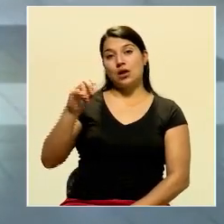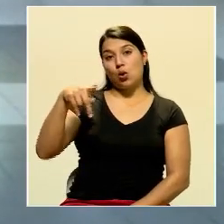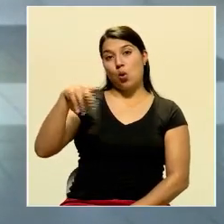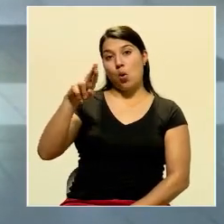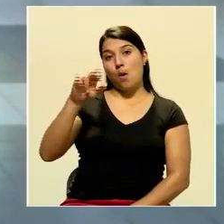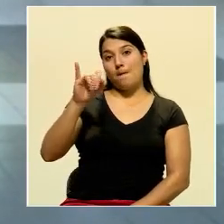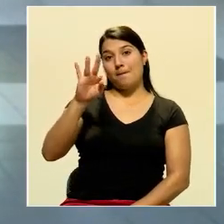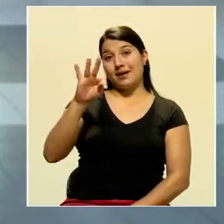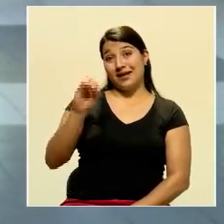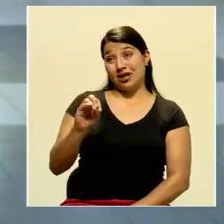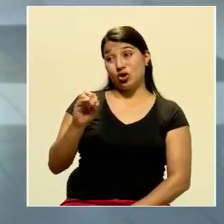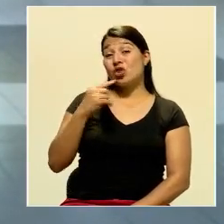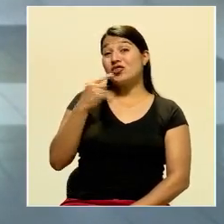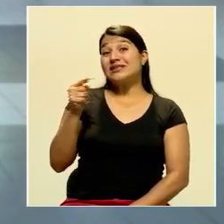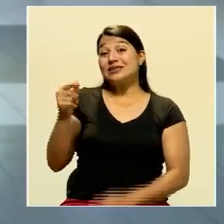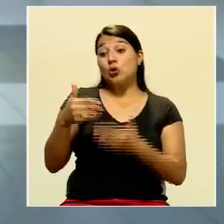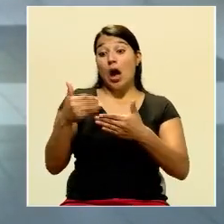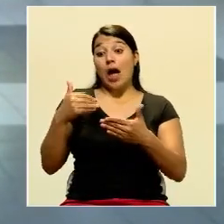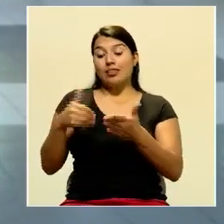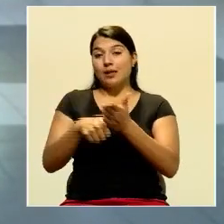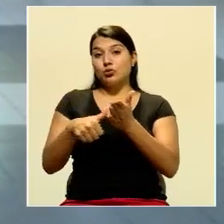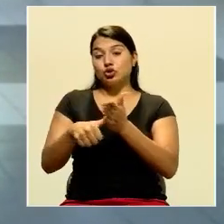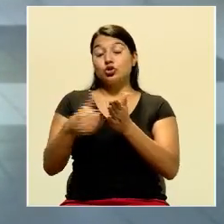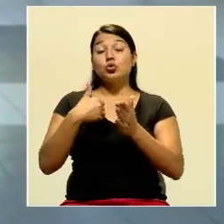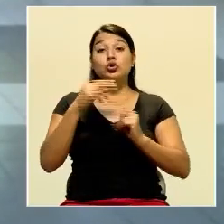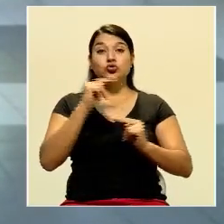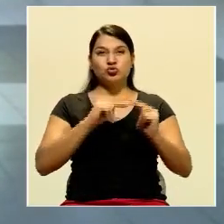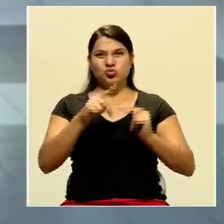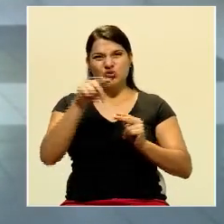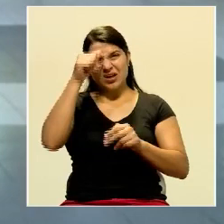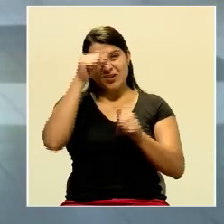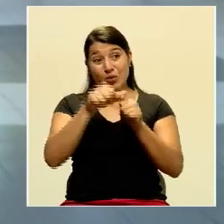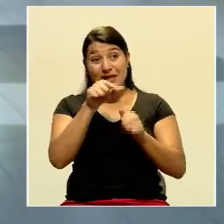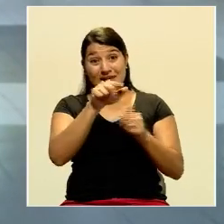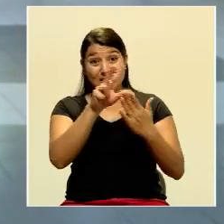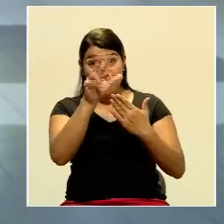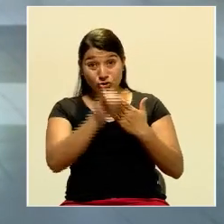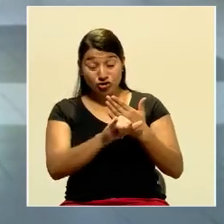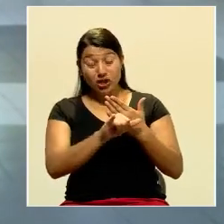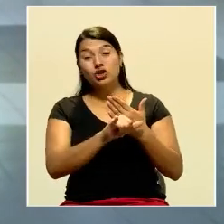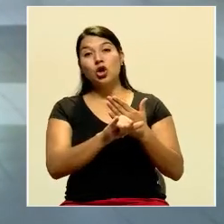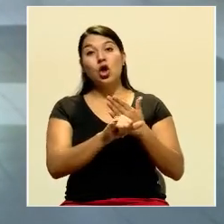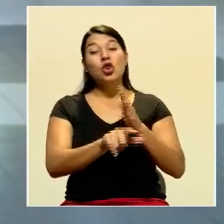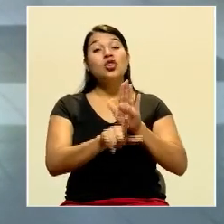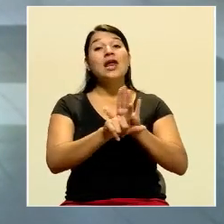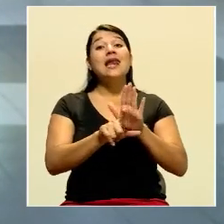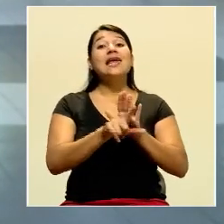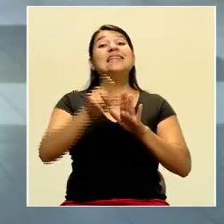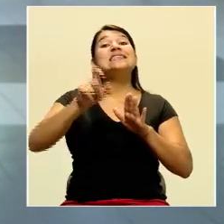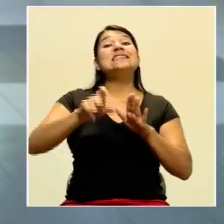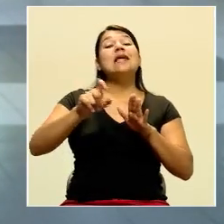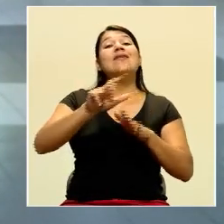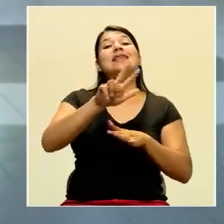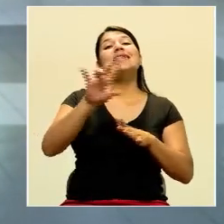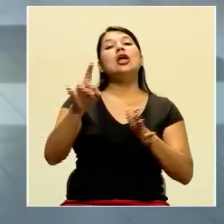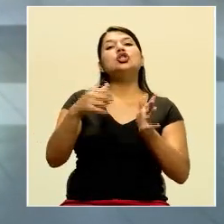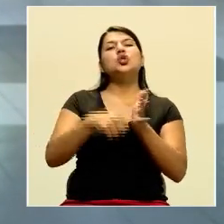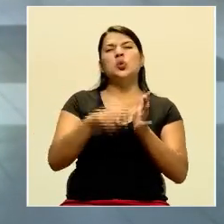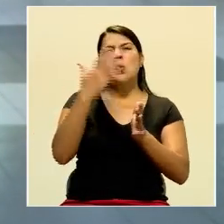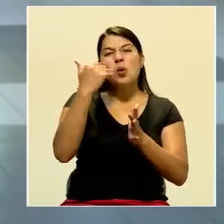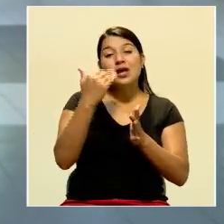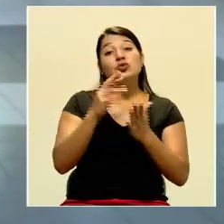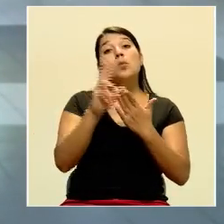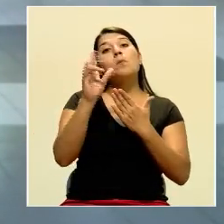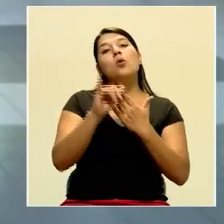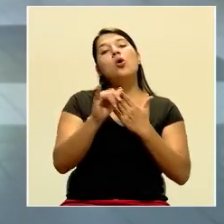hoy la votación. Recordemos que este proyecto de ley, por ser un crédito internacional, requería de 38 votos para poder ser aprobado